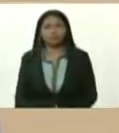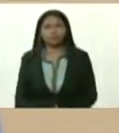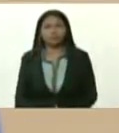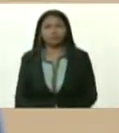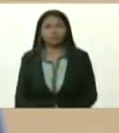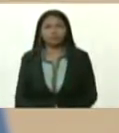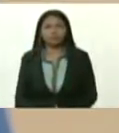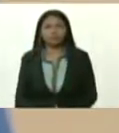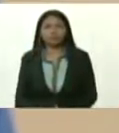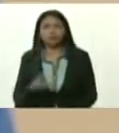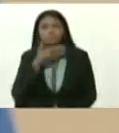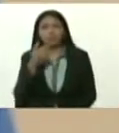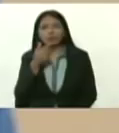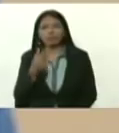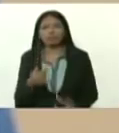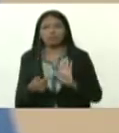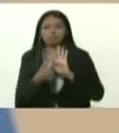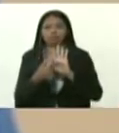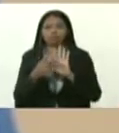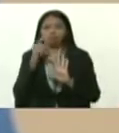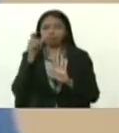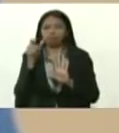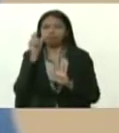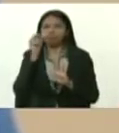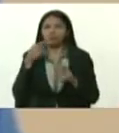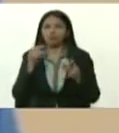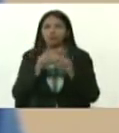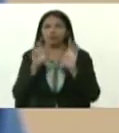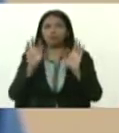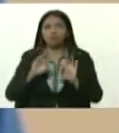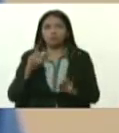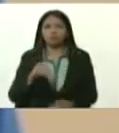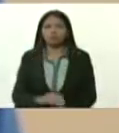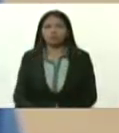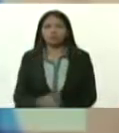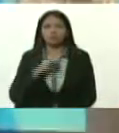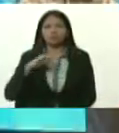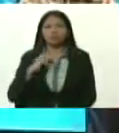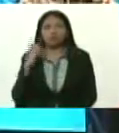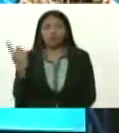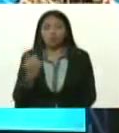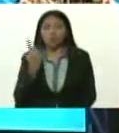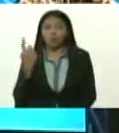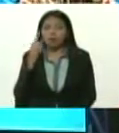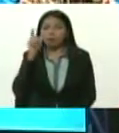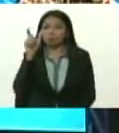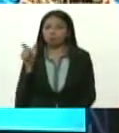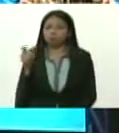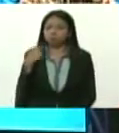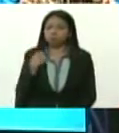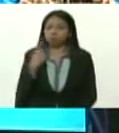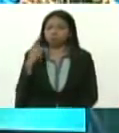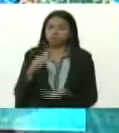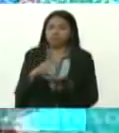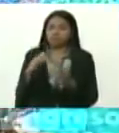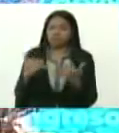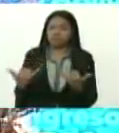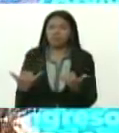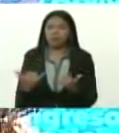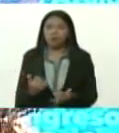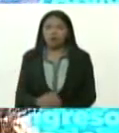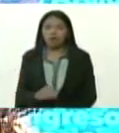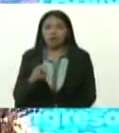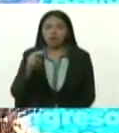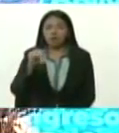¿Te suena mejor? Está bien. Nuestra única testigo, creo que, presente, es